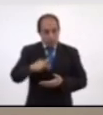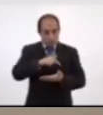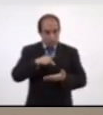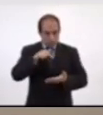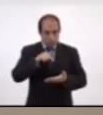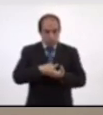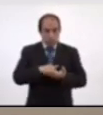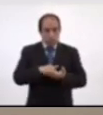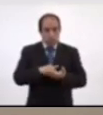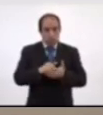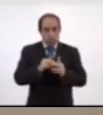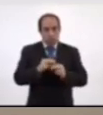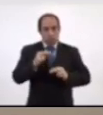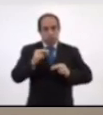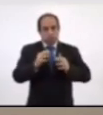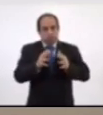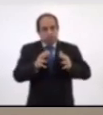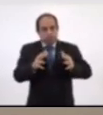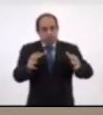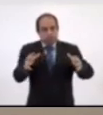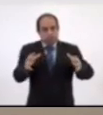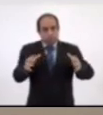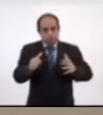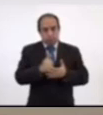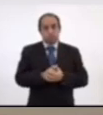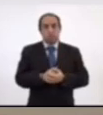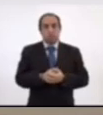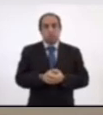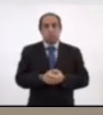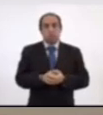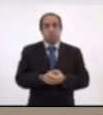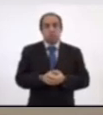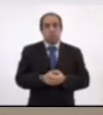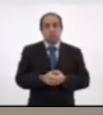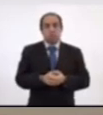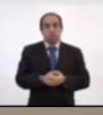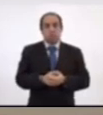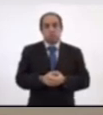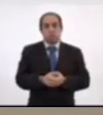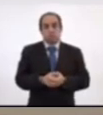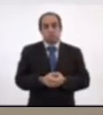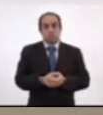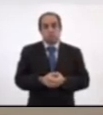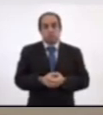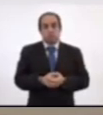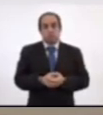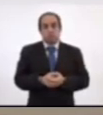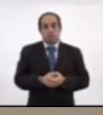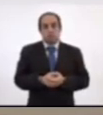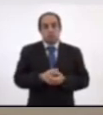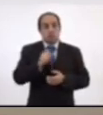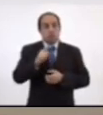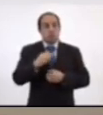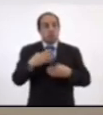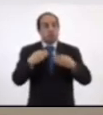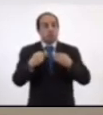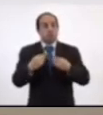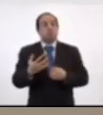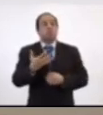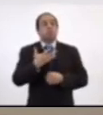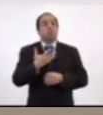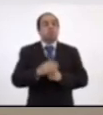puntos por su tamaño, por sus dimensiones y por el comportamiento de la propia pandemia que hemos cuidado